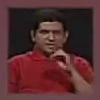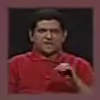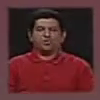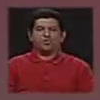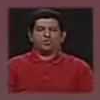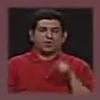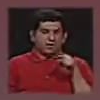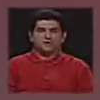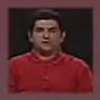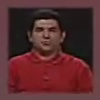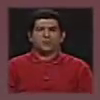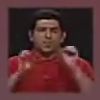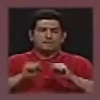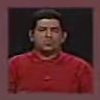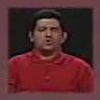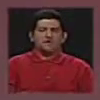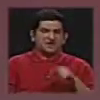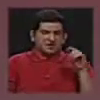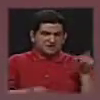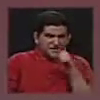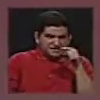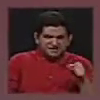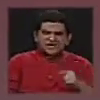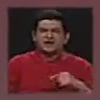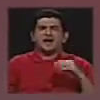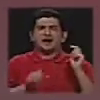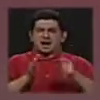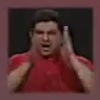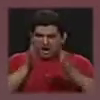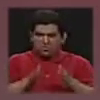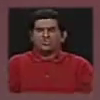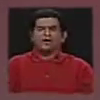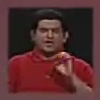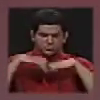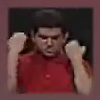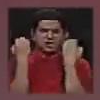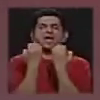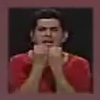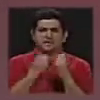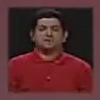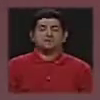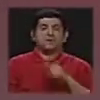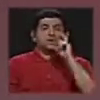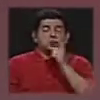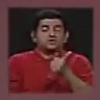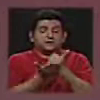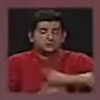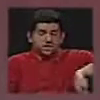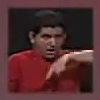anularlo, nosotros hemos hablado con nuestros abogados, ¿verdad? Tenemos un equipo de abogados que por lo menos, que por dicha nos está